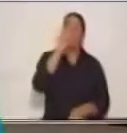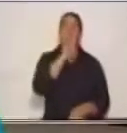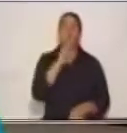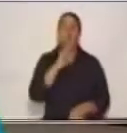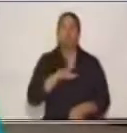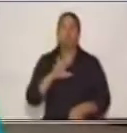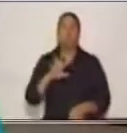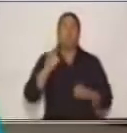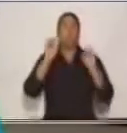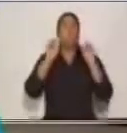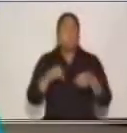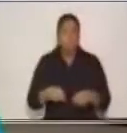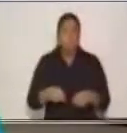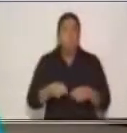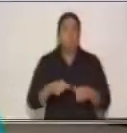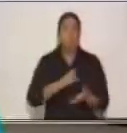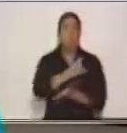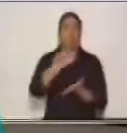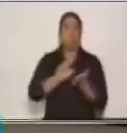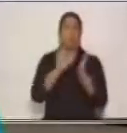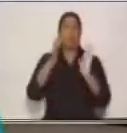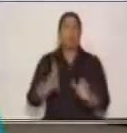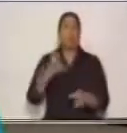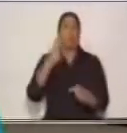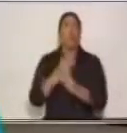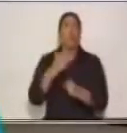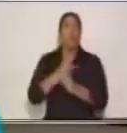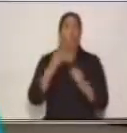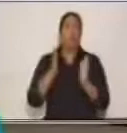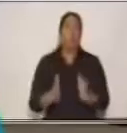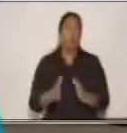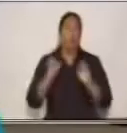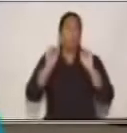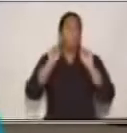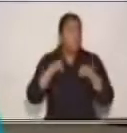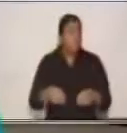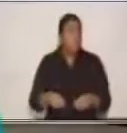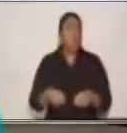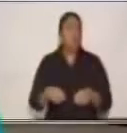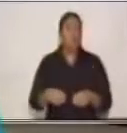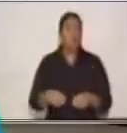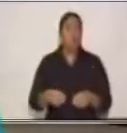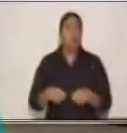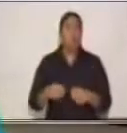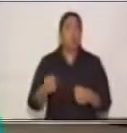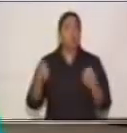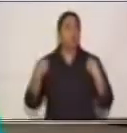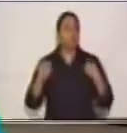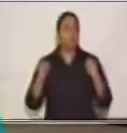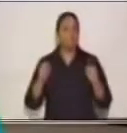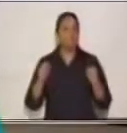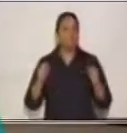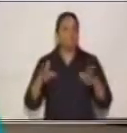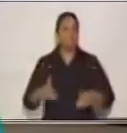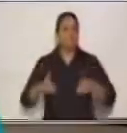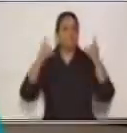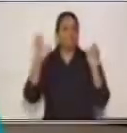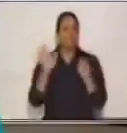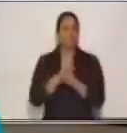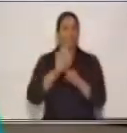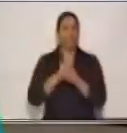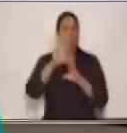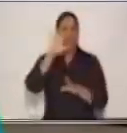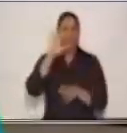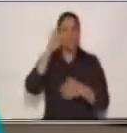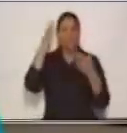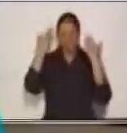el ciudadano guatemalteco pueda realizarse y cumplir sus fines. El Estado